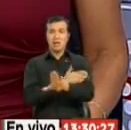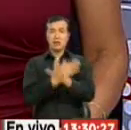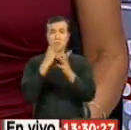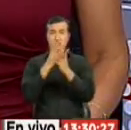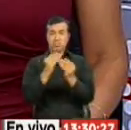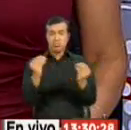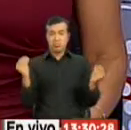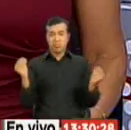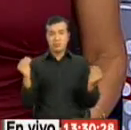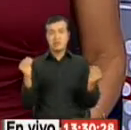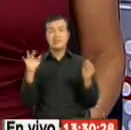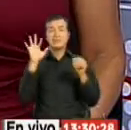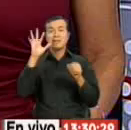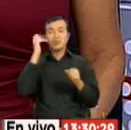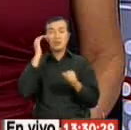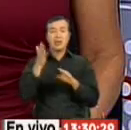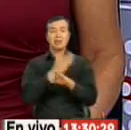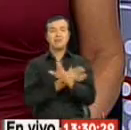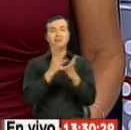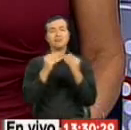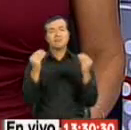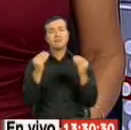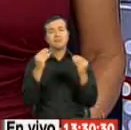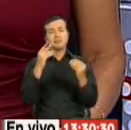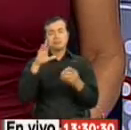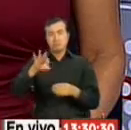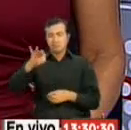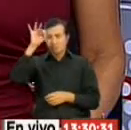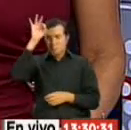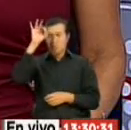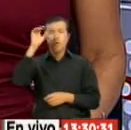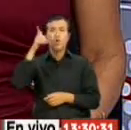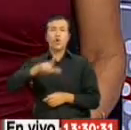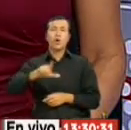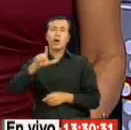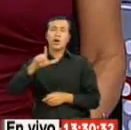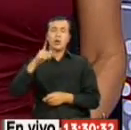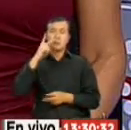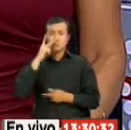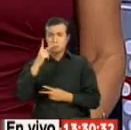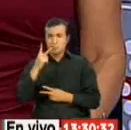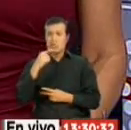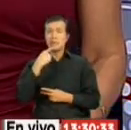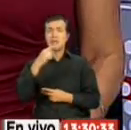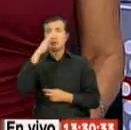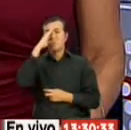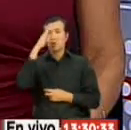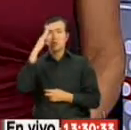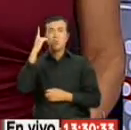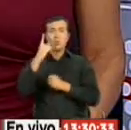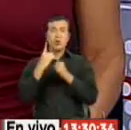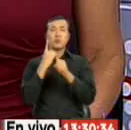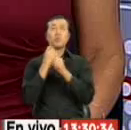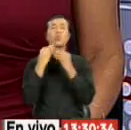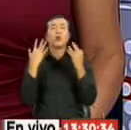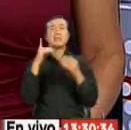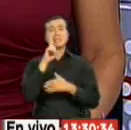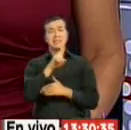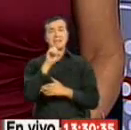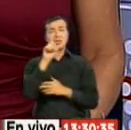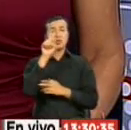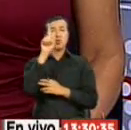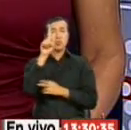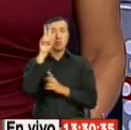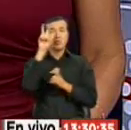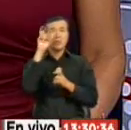desaparecida hace cinco días fue encontrado en catamayo loja la policía reveló que en este año se han registrado 101